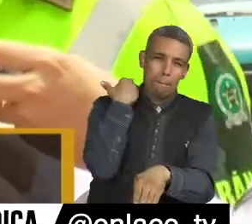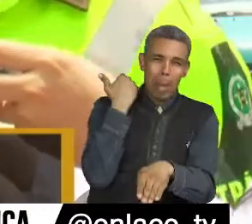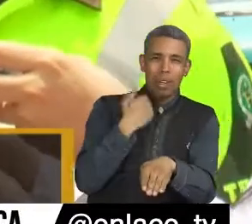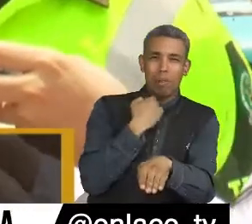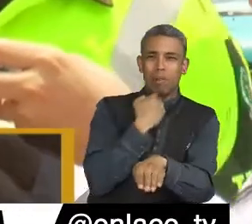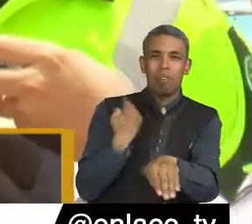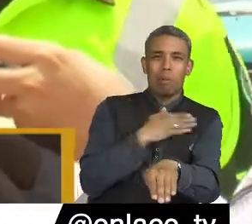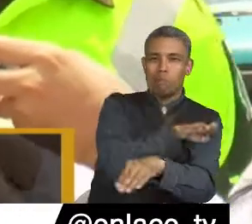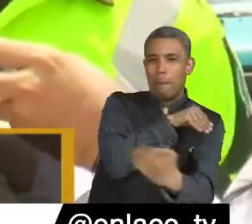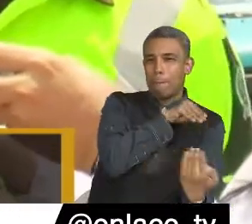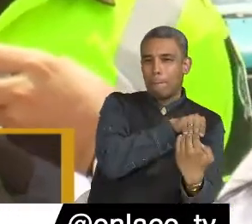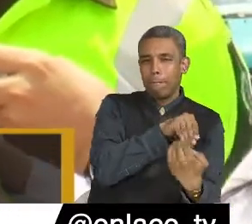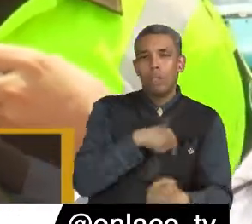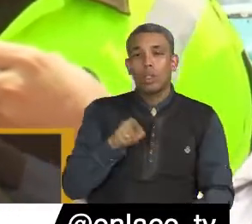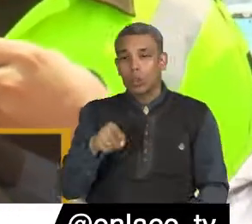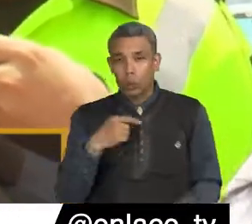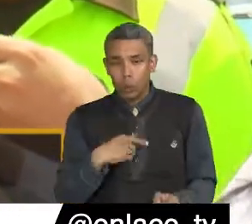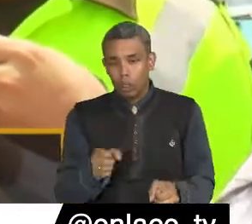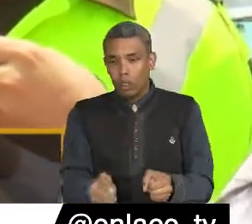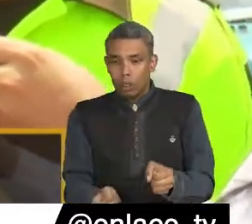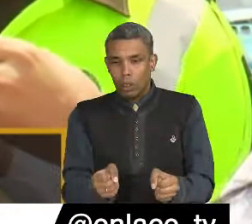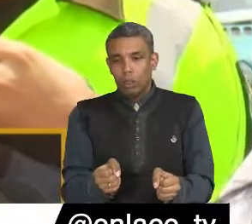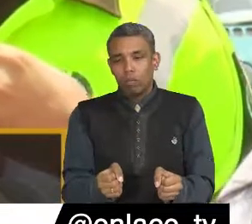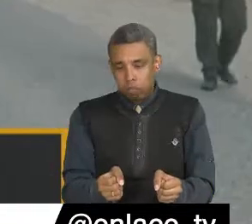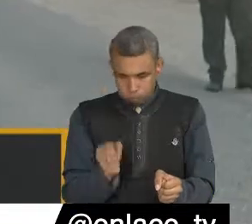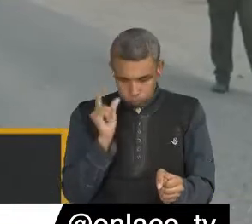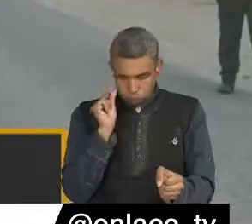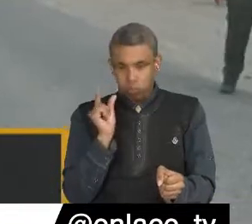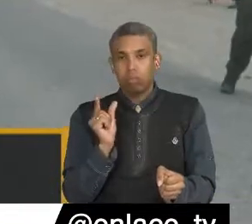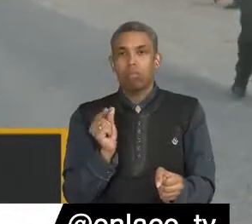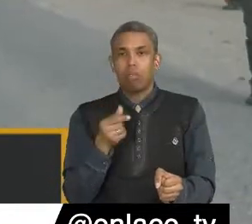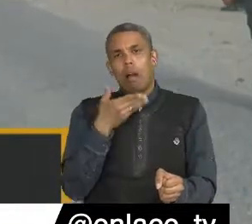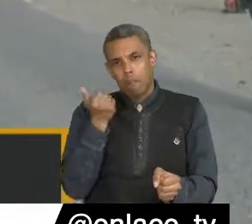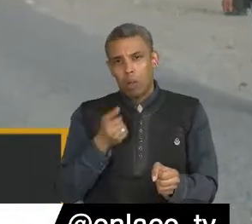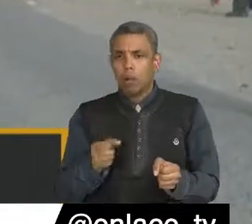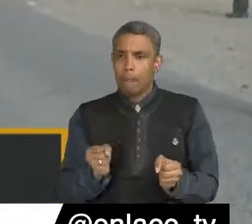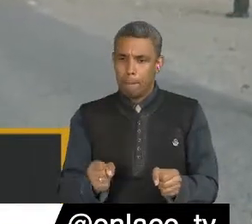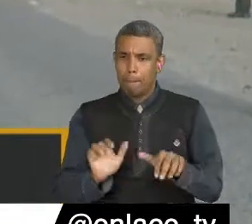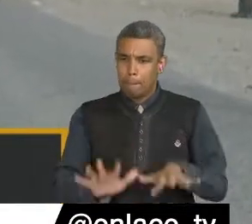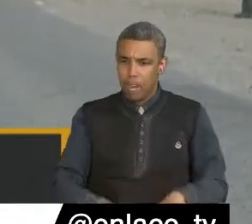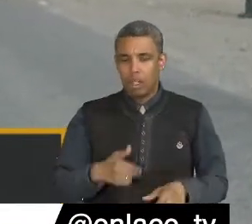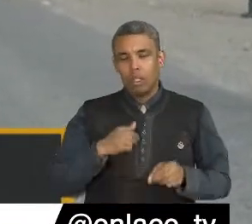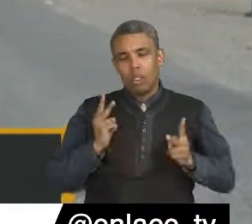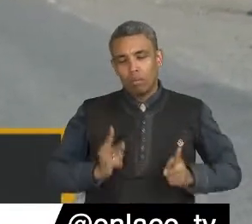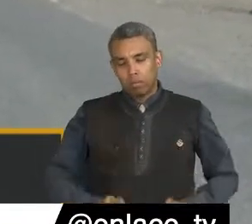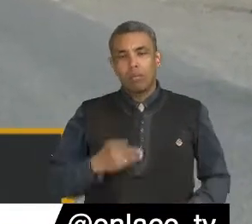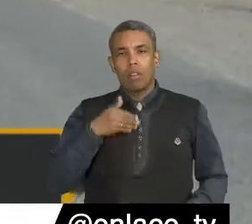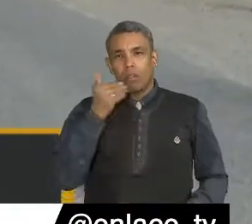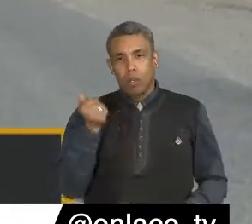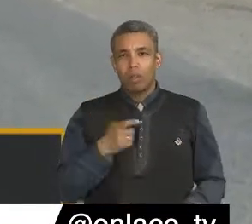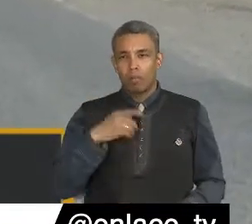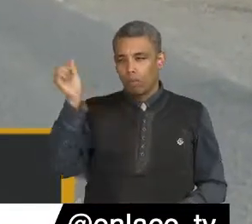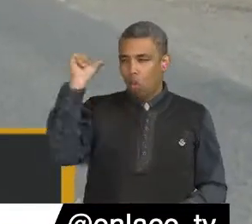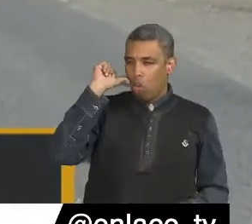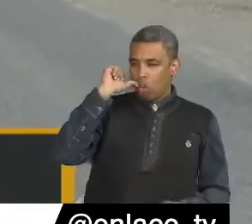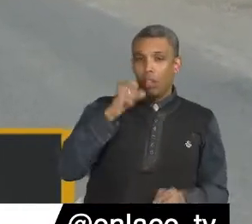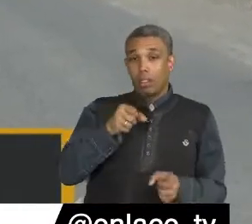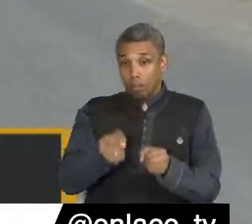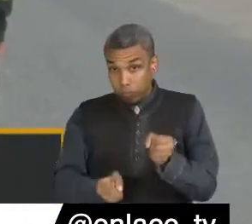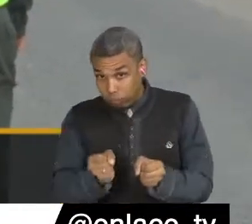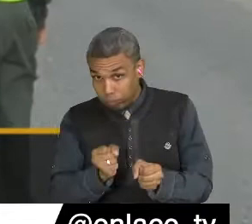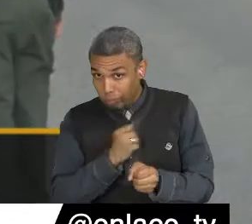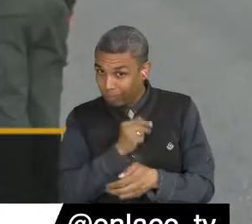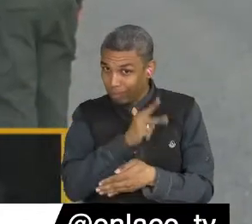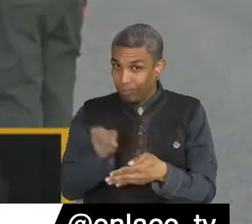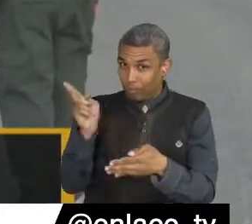bebidas embriagantes mientras usted está conduciendo. Todas las especialidades de la policía están prestos para ayudar a propios